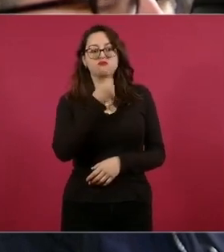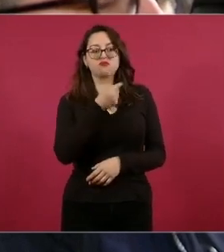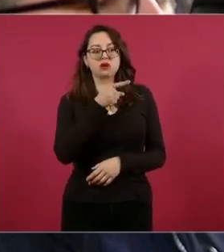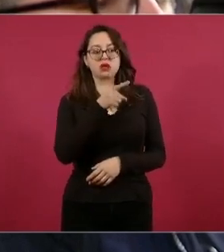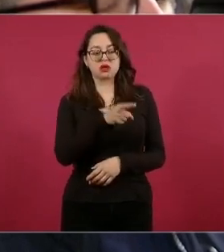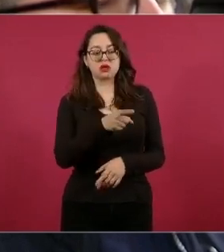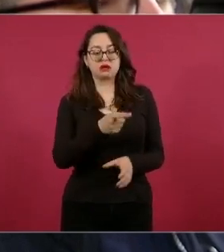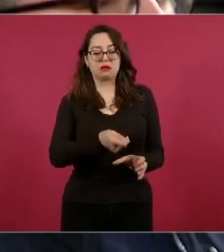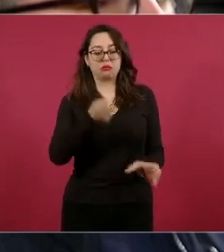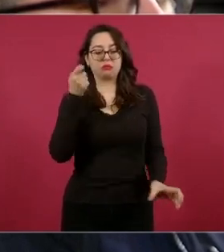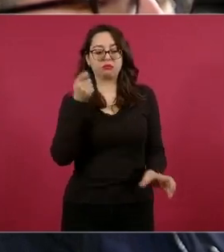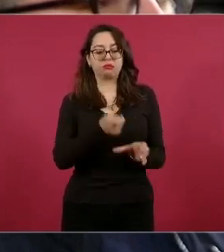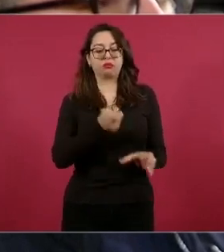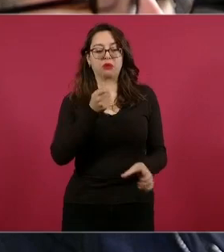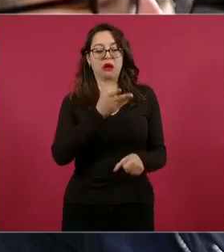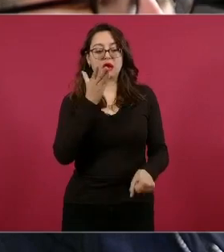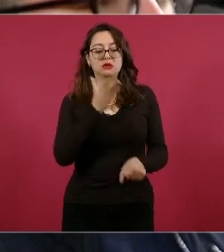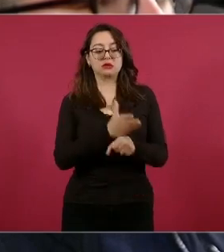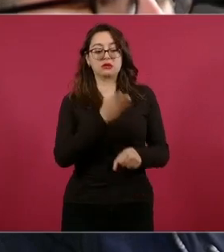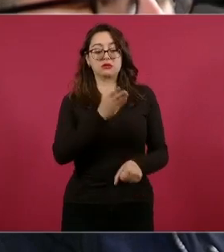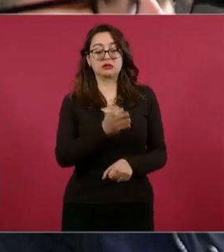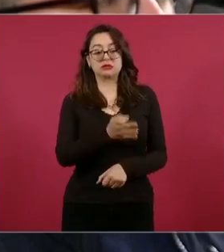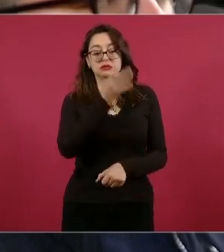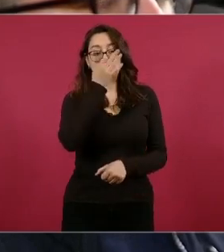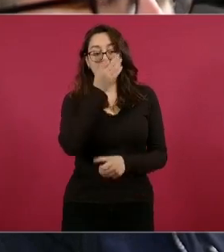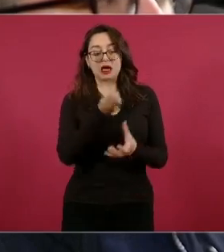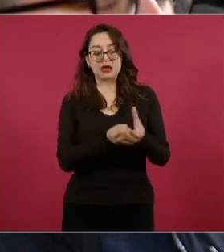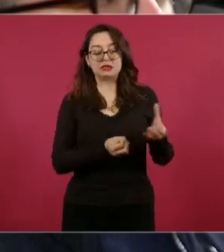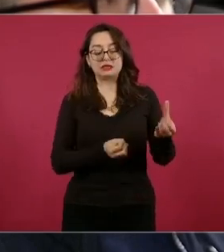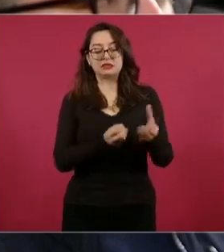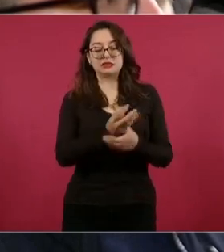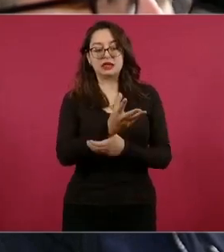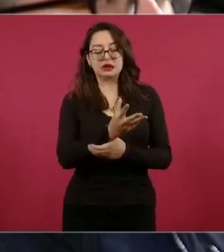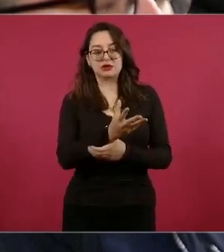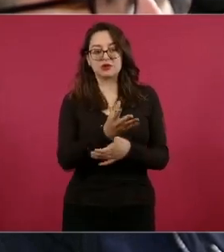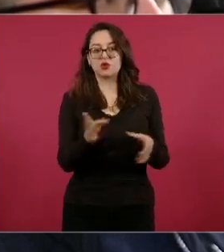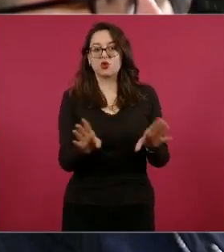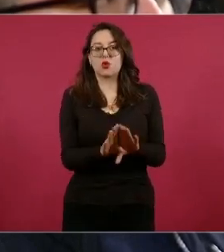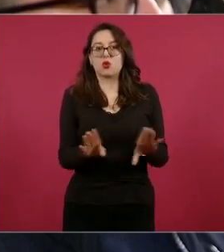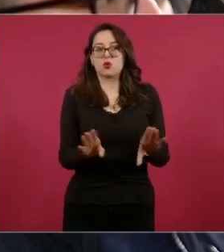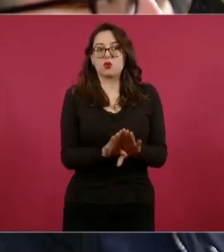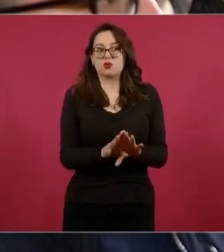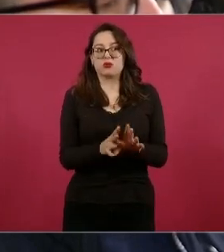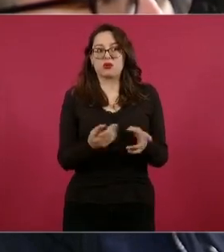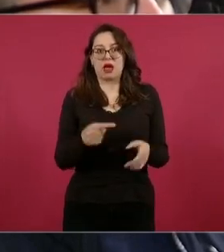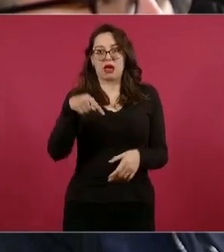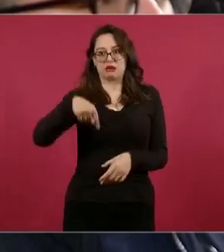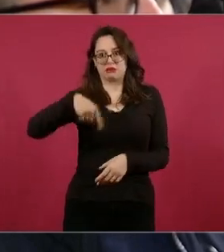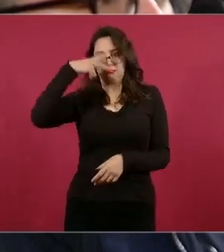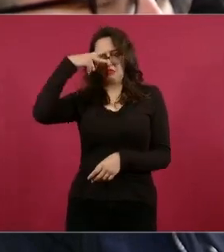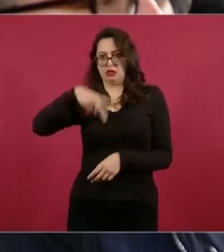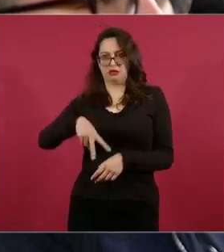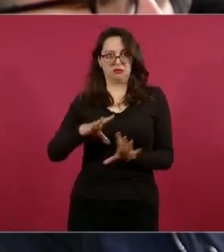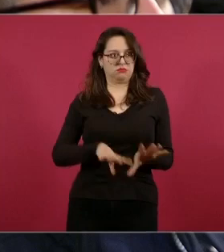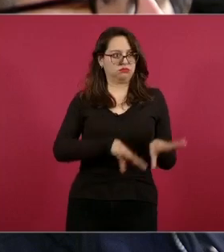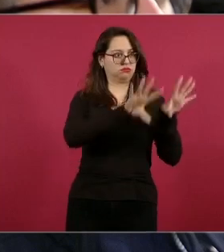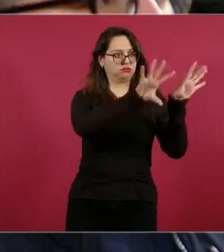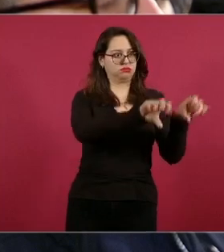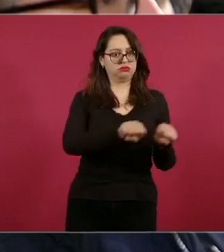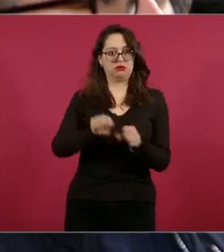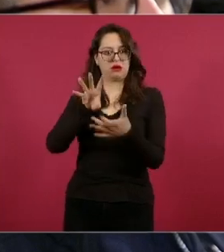purgar su condena en los Estados Unidos, salga libre? ¿Cuáles son los cargos que hay aquí en